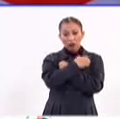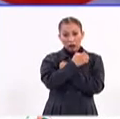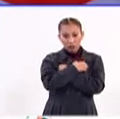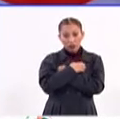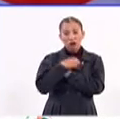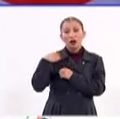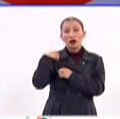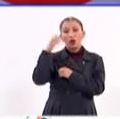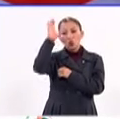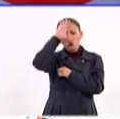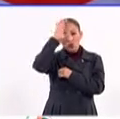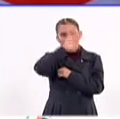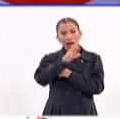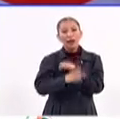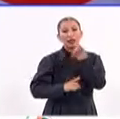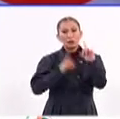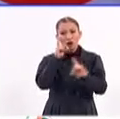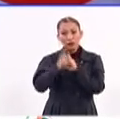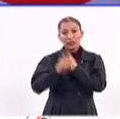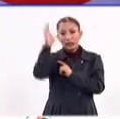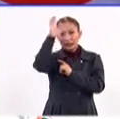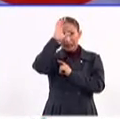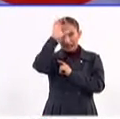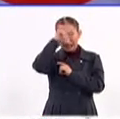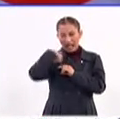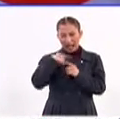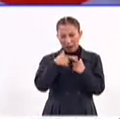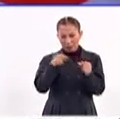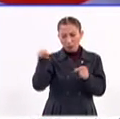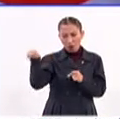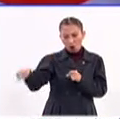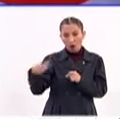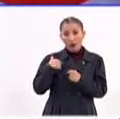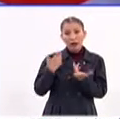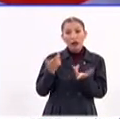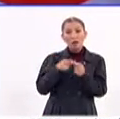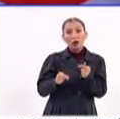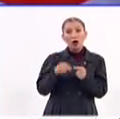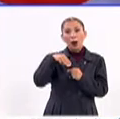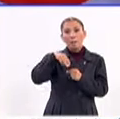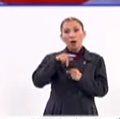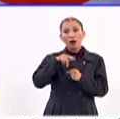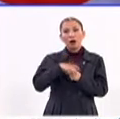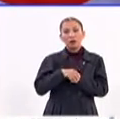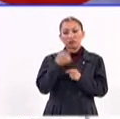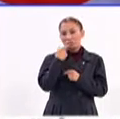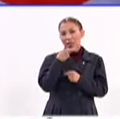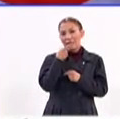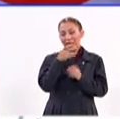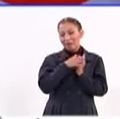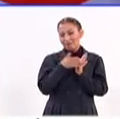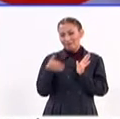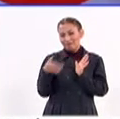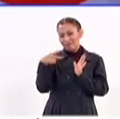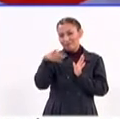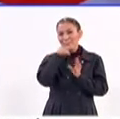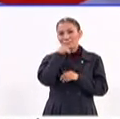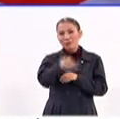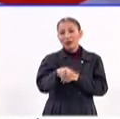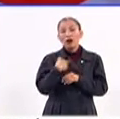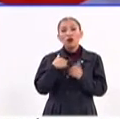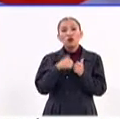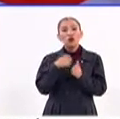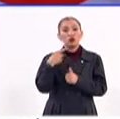Deporte, Ciencia y Tecnología del Japón, que es en japonés Monbu Kagakusho,